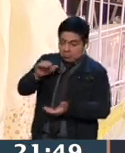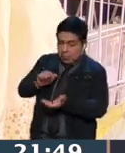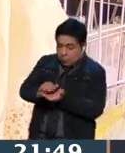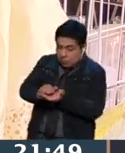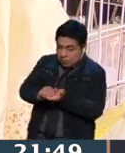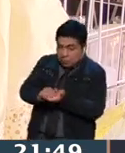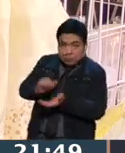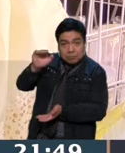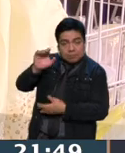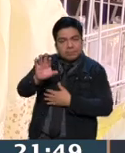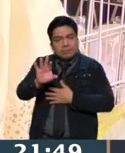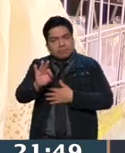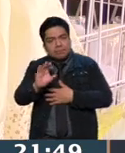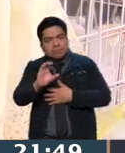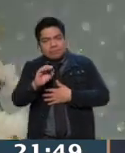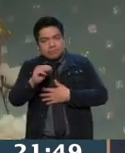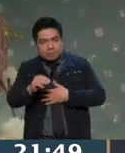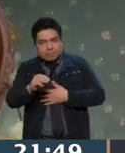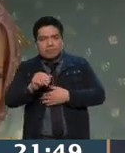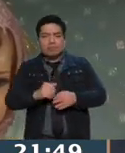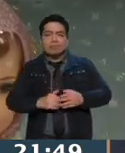pequeño hasta 40 centímetros.